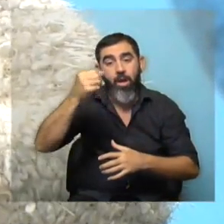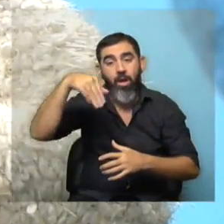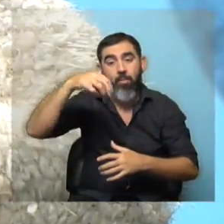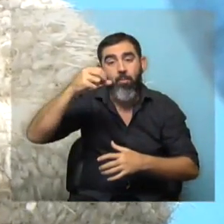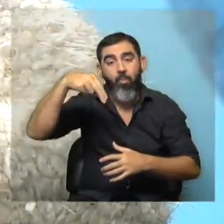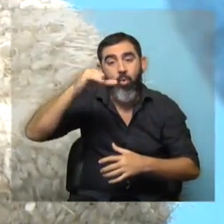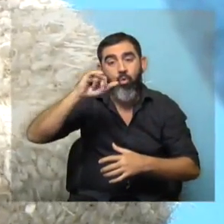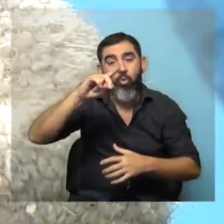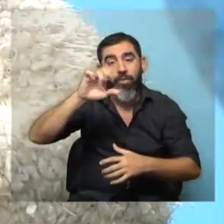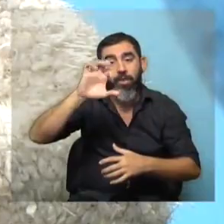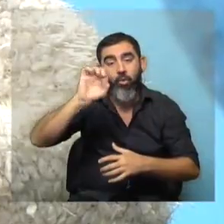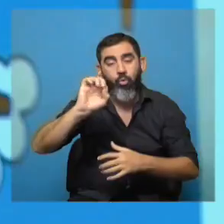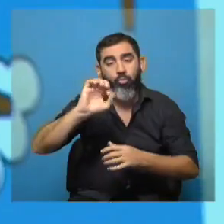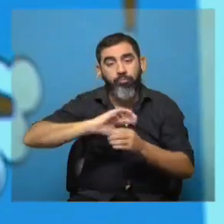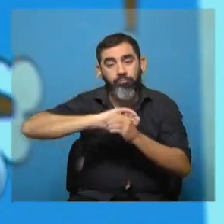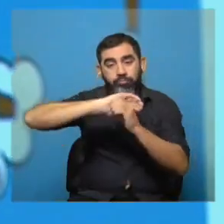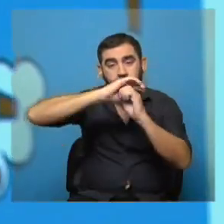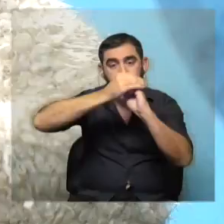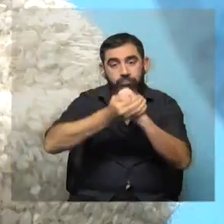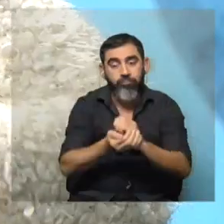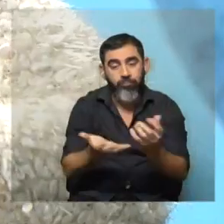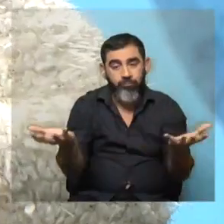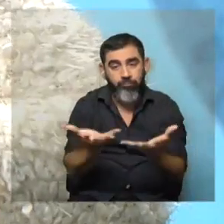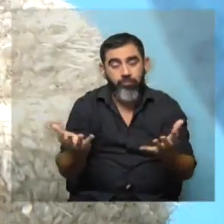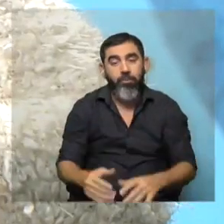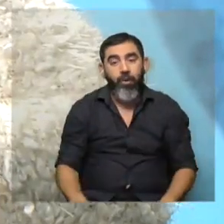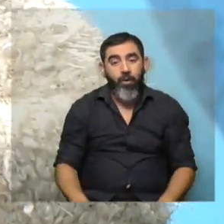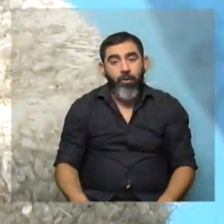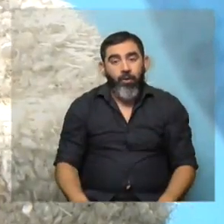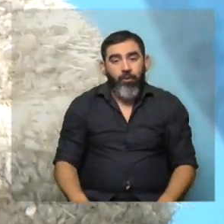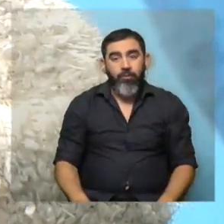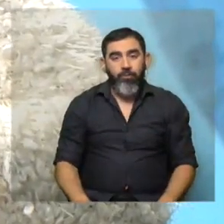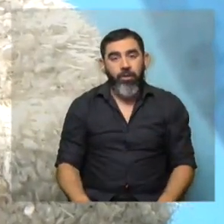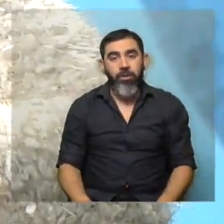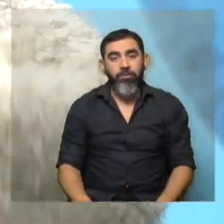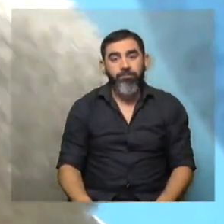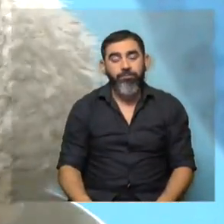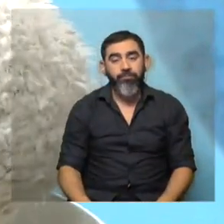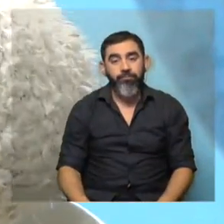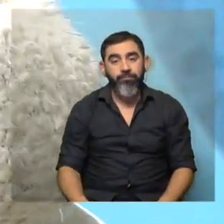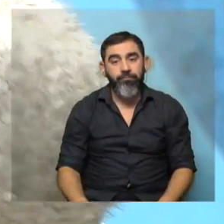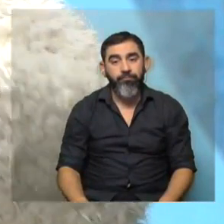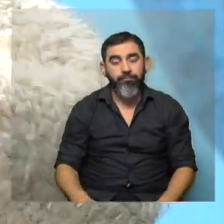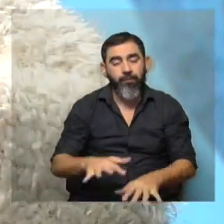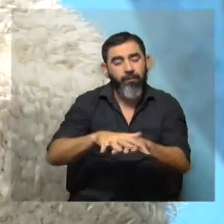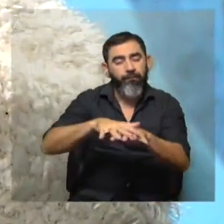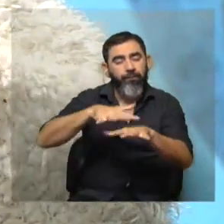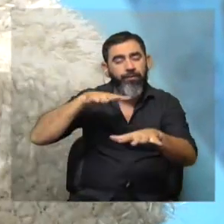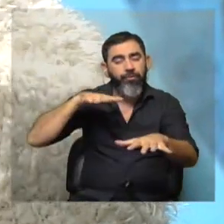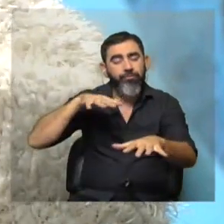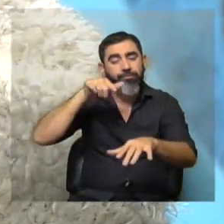saco reproductivo. Perdón, es lo que estamos viendo ahora. Es lo que estamos viendo ahora. Sí. O sea, lo que se ve ahora entre que brilla más